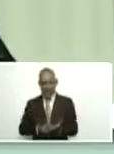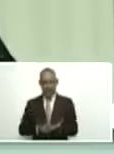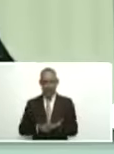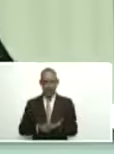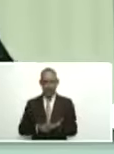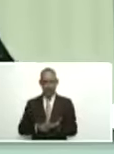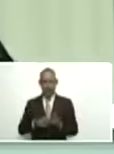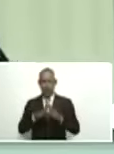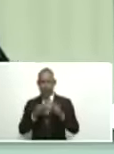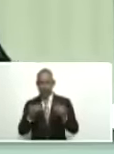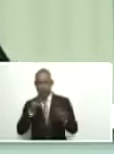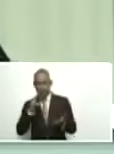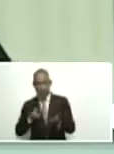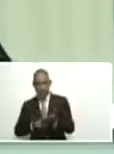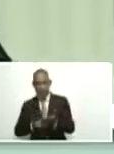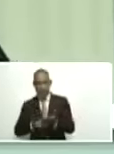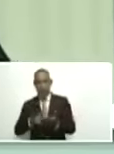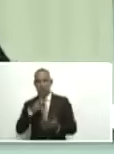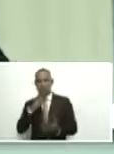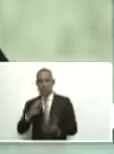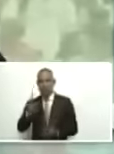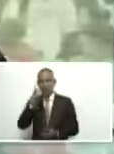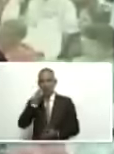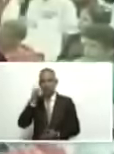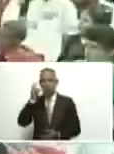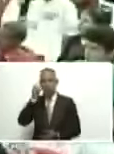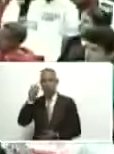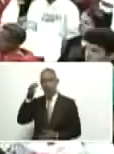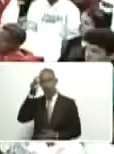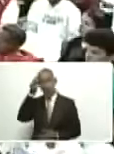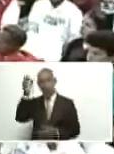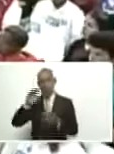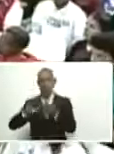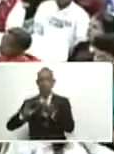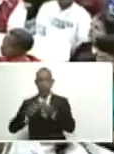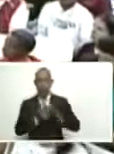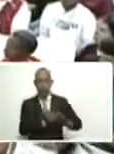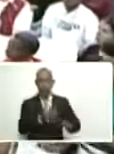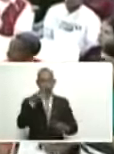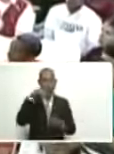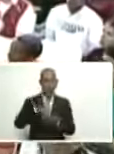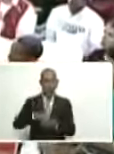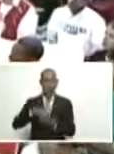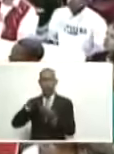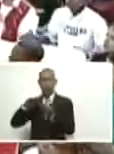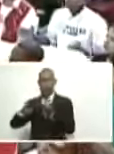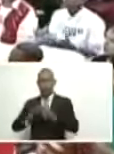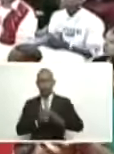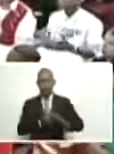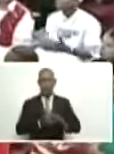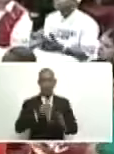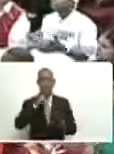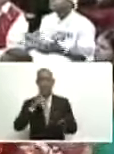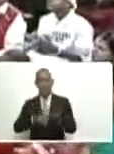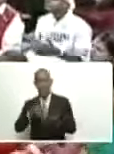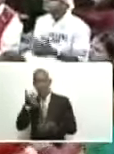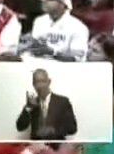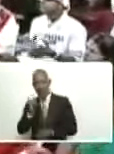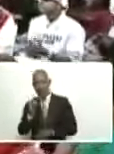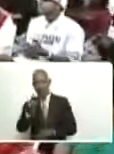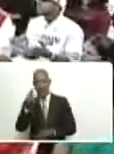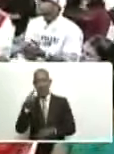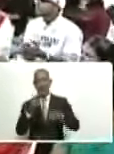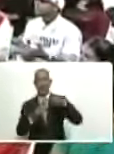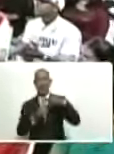están los voceros y voceras de los consejos comunales y las comunas que de verdad, verdadita, existen en la